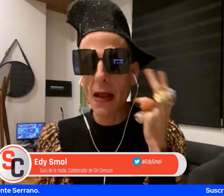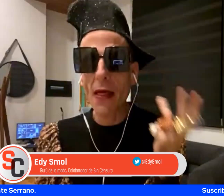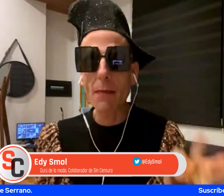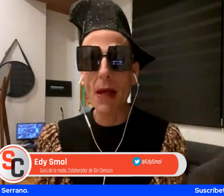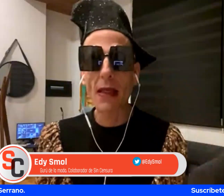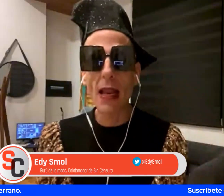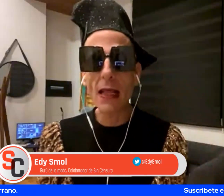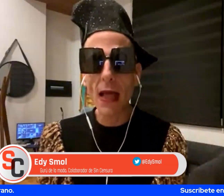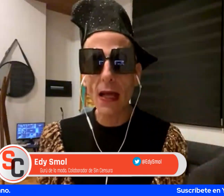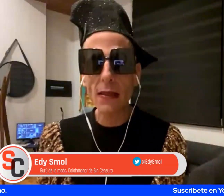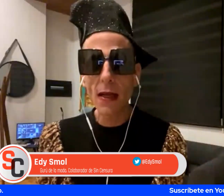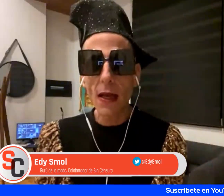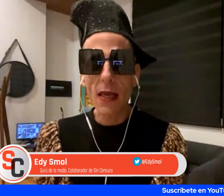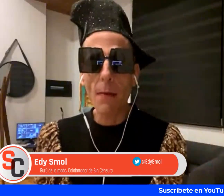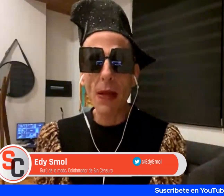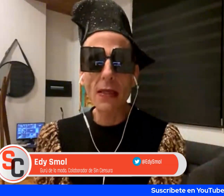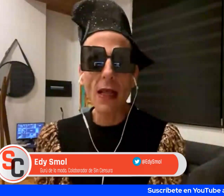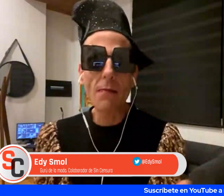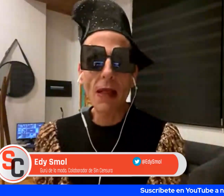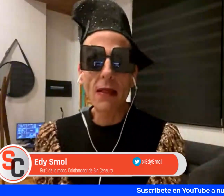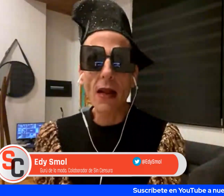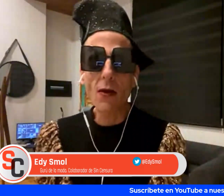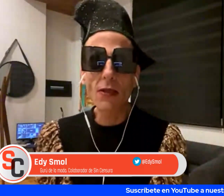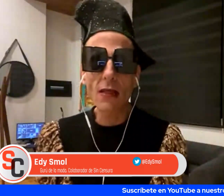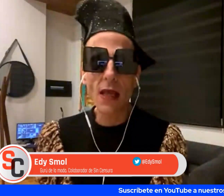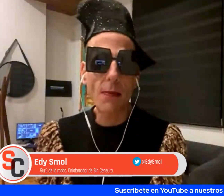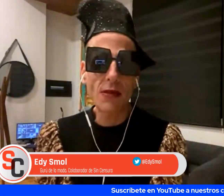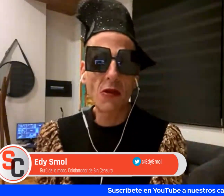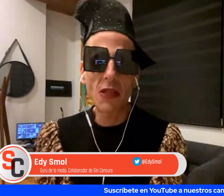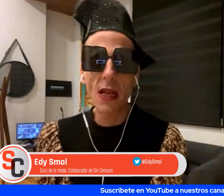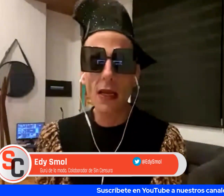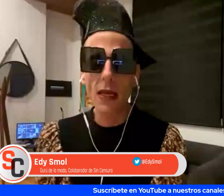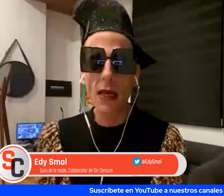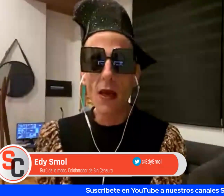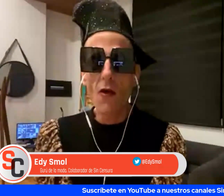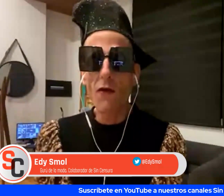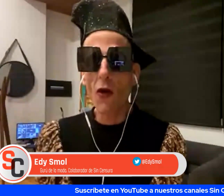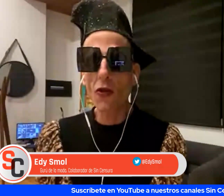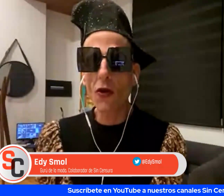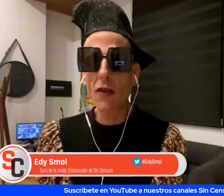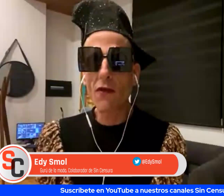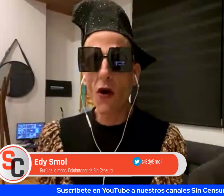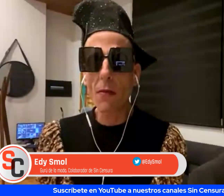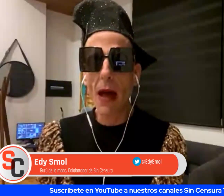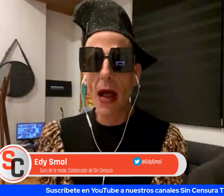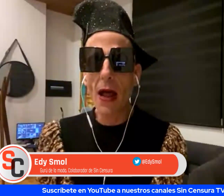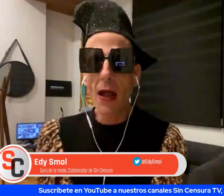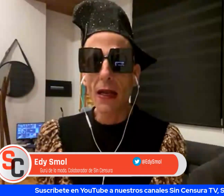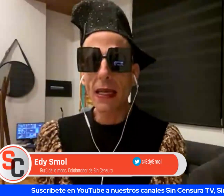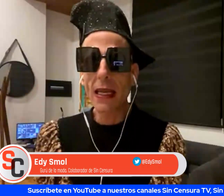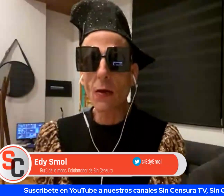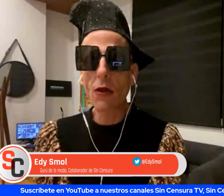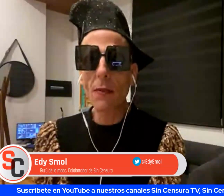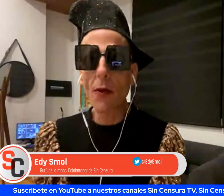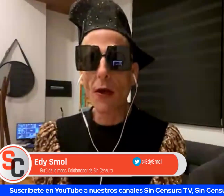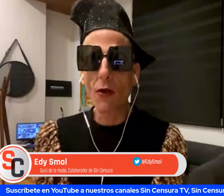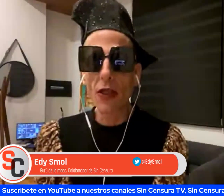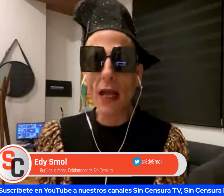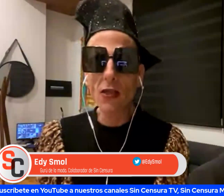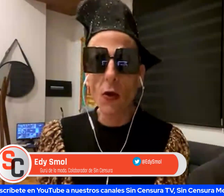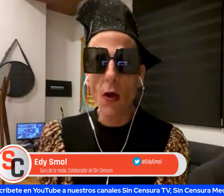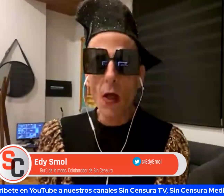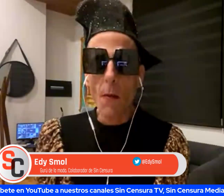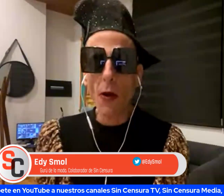es empezar a dar pataletas y empezar a inventar cosas que pues no tienen ni fondo, ni forma, ni ningún tipo